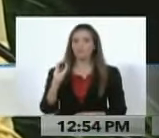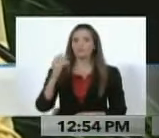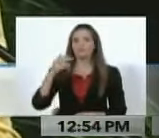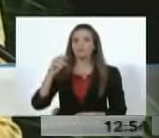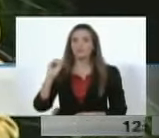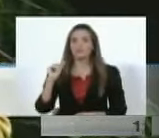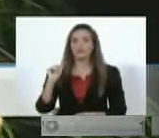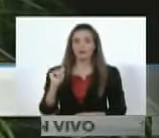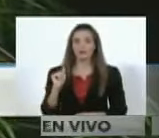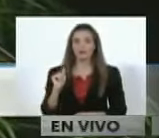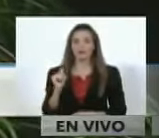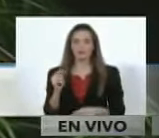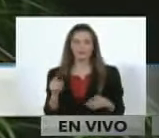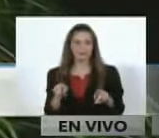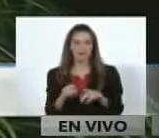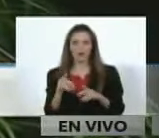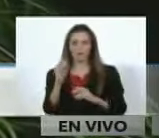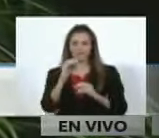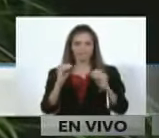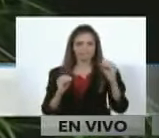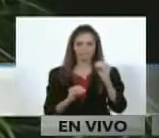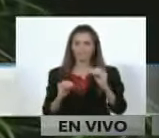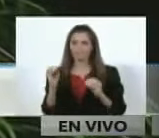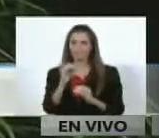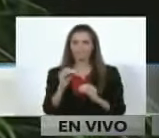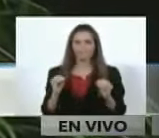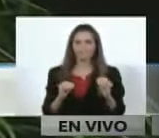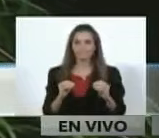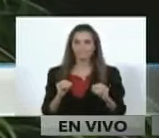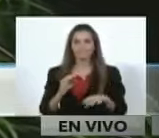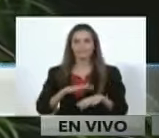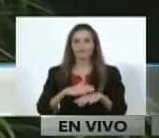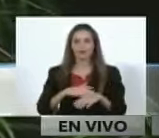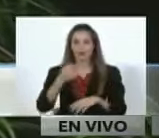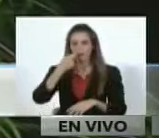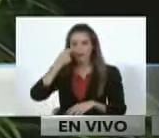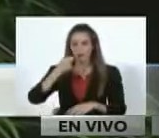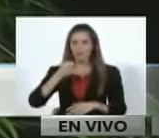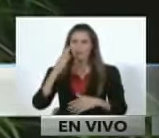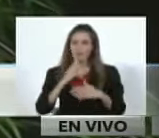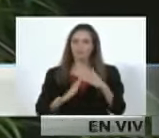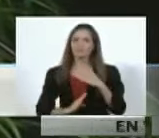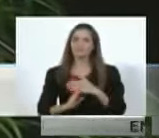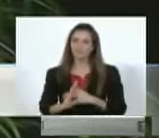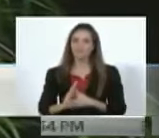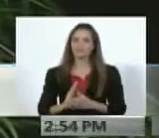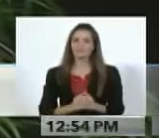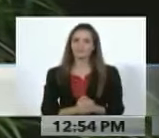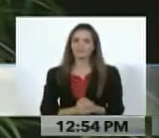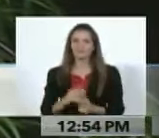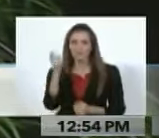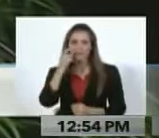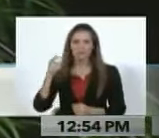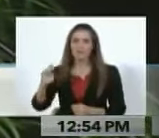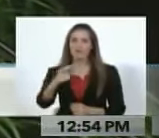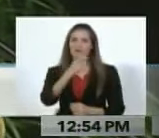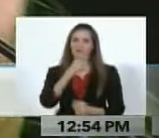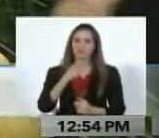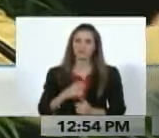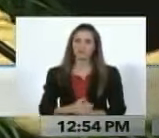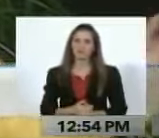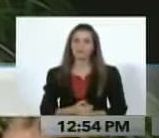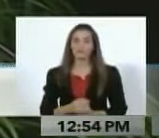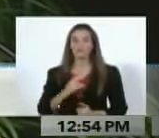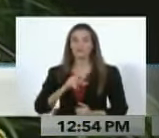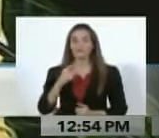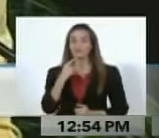pareciera contradictorio a ese hombre humilde del pueblo, si apelamos